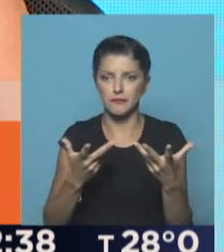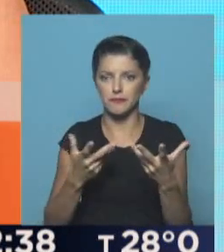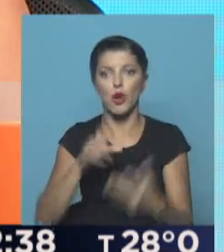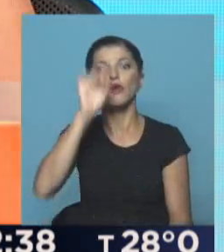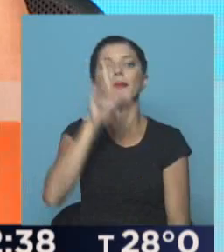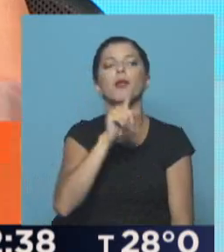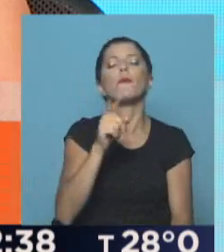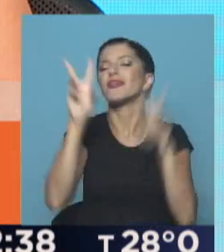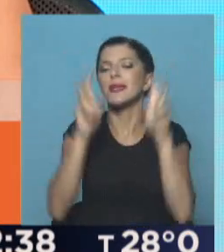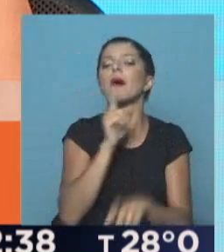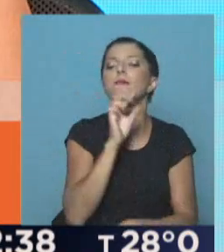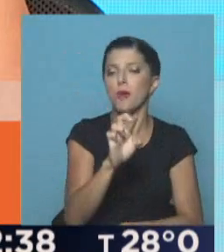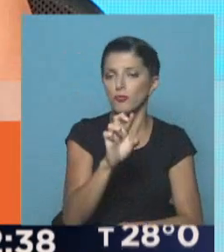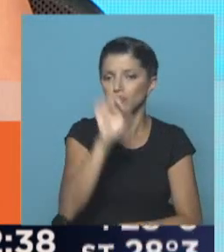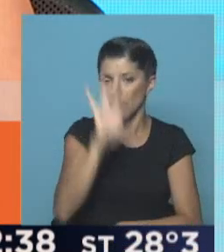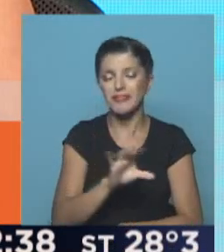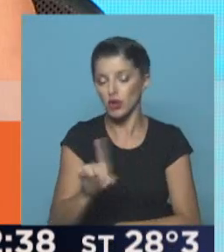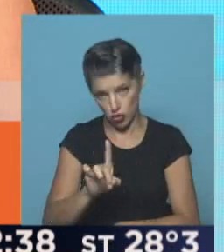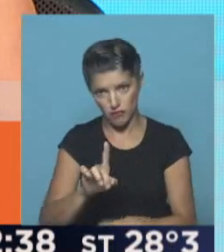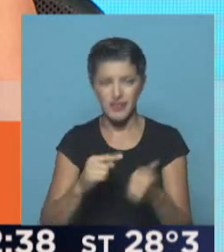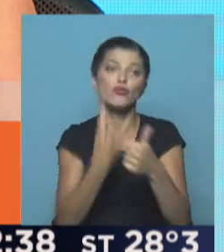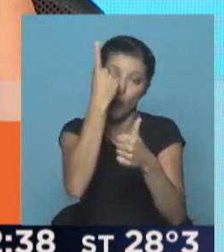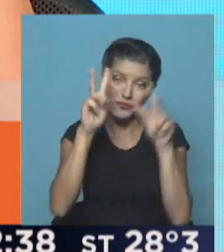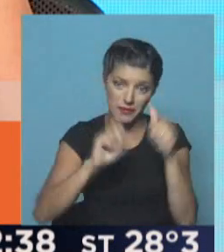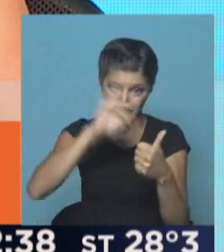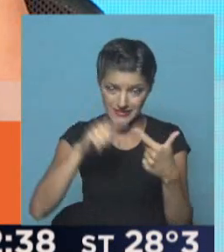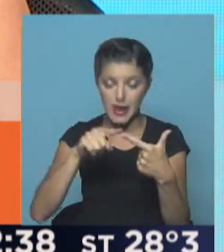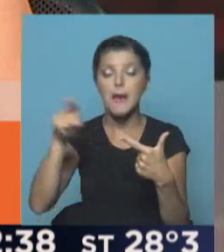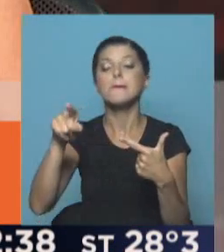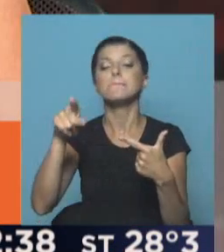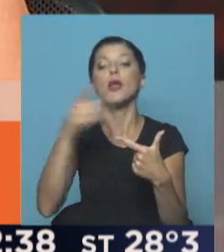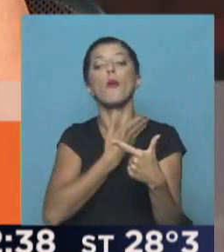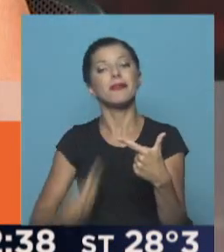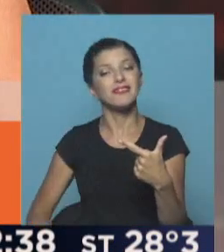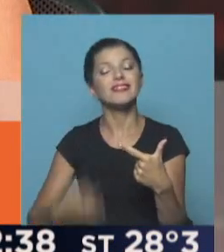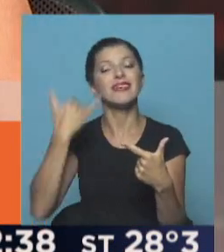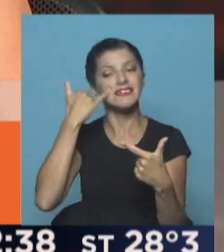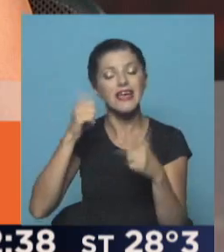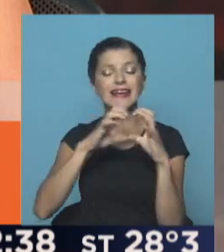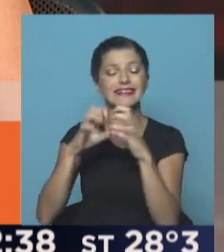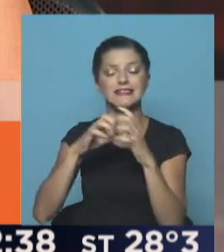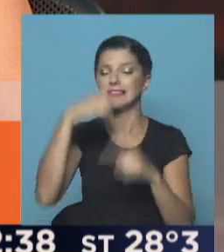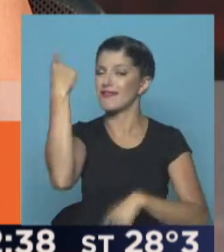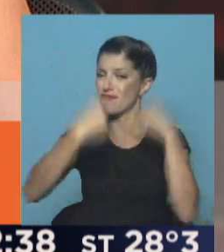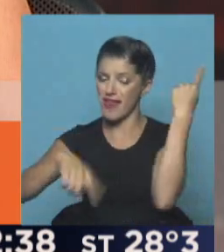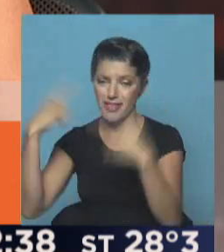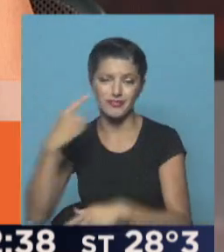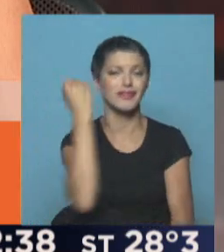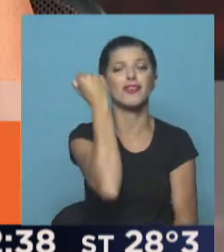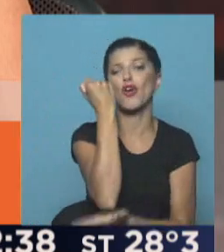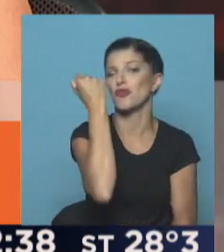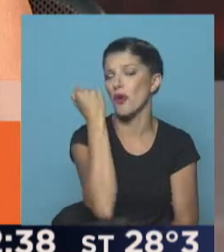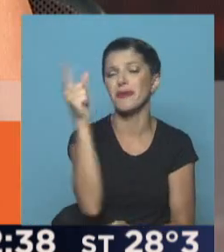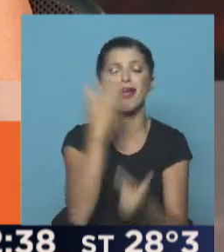Trump, Trump es como lo culmine. Pero Peña Nieto viene arrastrando una serie de crisis económica, institucional,